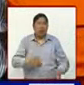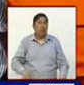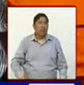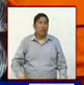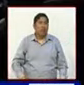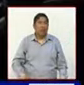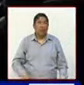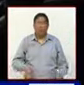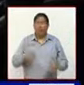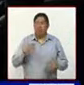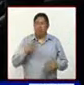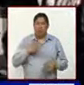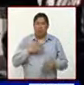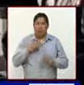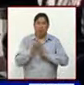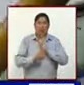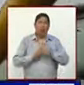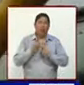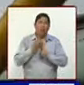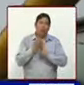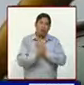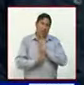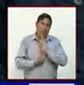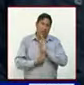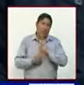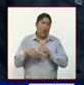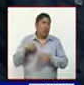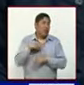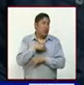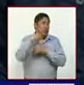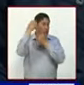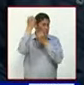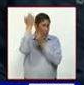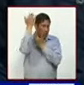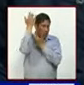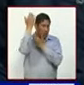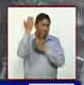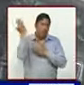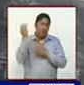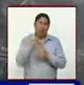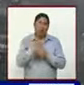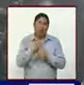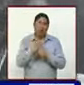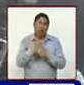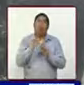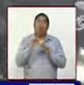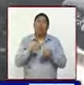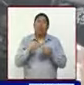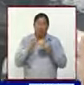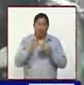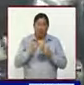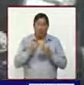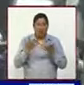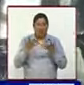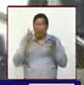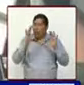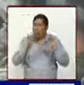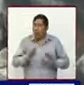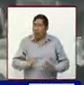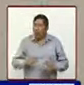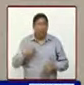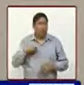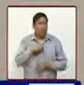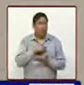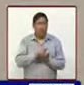Vuelo ha durado una hora y 24 minutos. Y estamos esperanzados, ¿no?, de que este trabajo sea altamente posible. Estamos